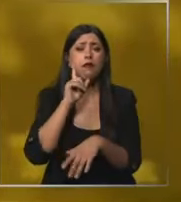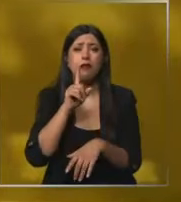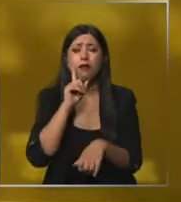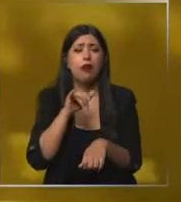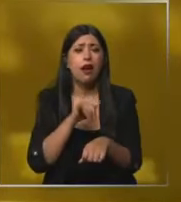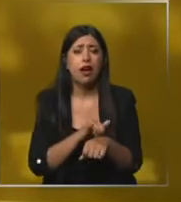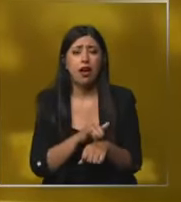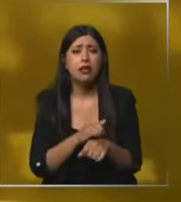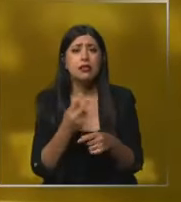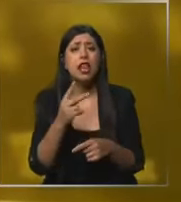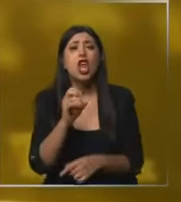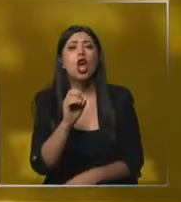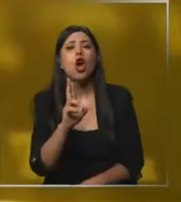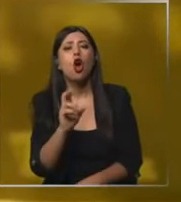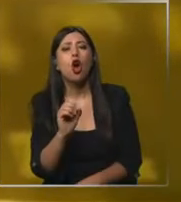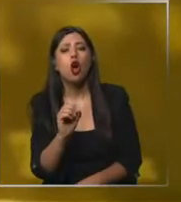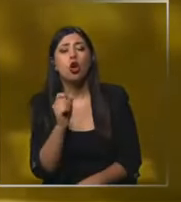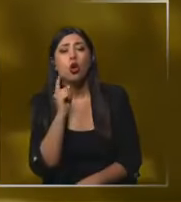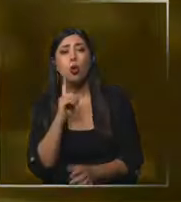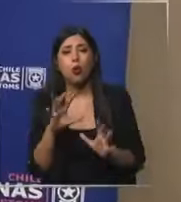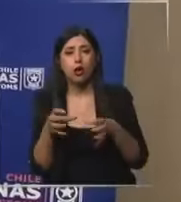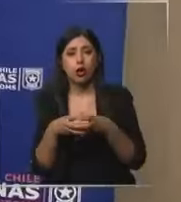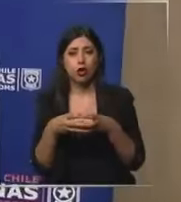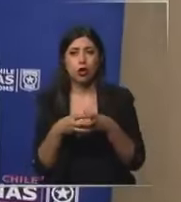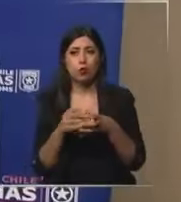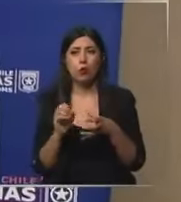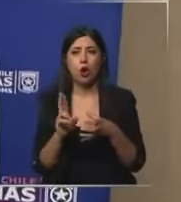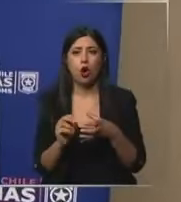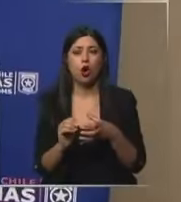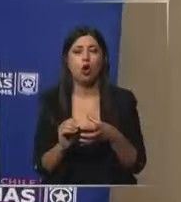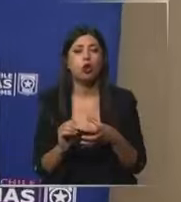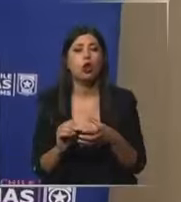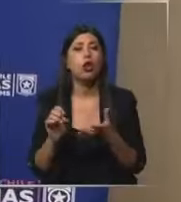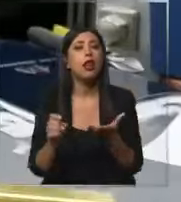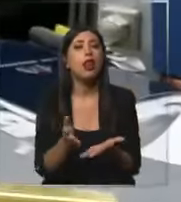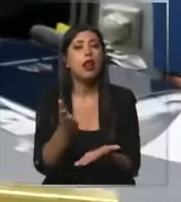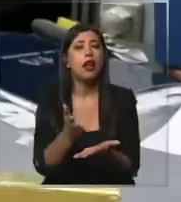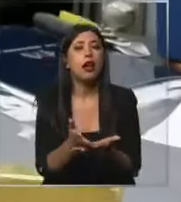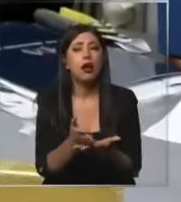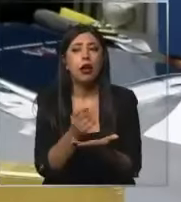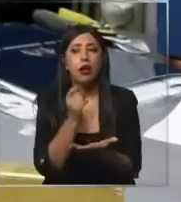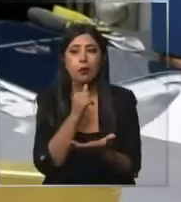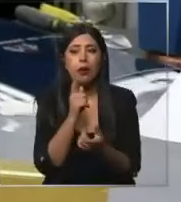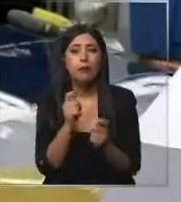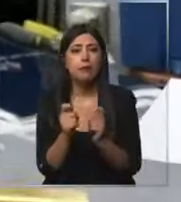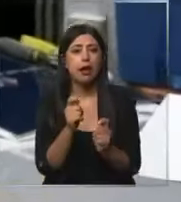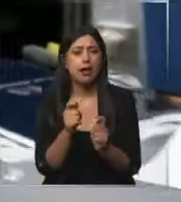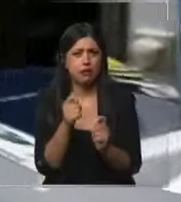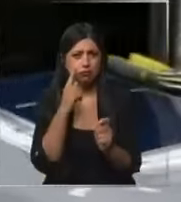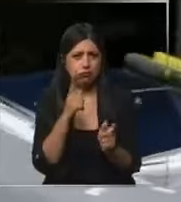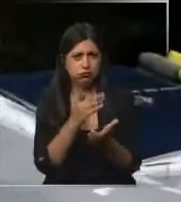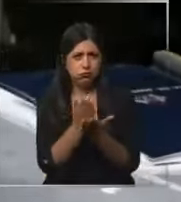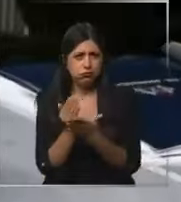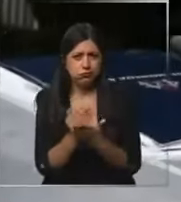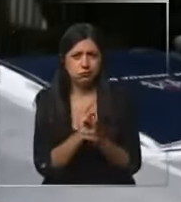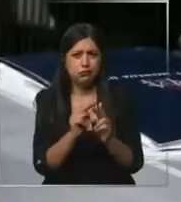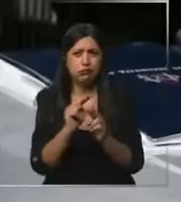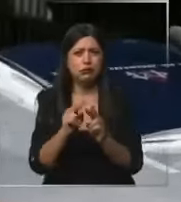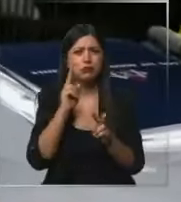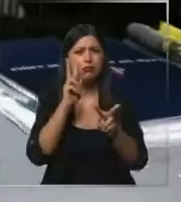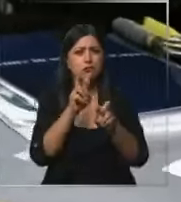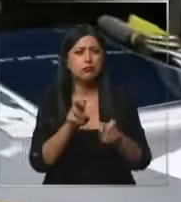por parte del denominado Cartel del Oro. Respecto a lo cual determinaron ciertos riesgos de estas operaciones, por lo tanto hicieron un análisis